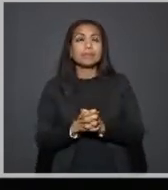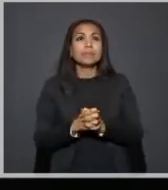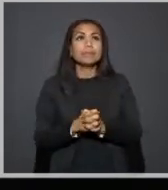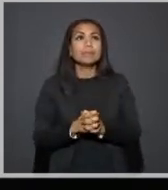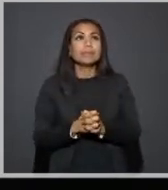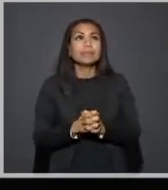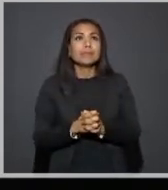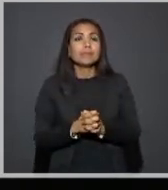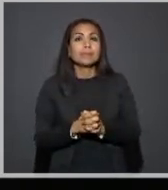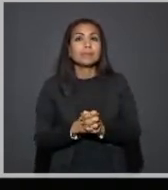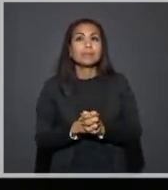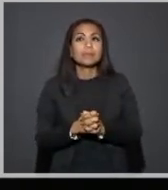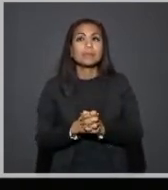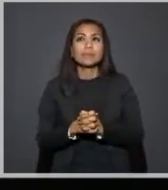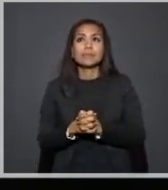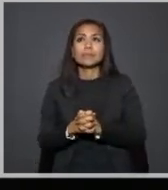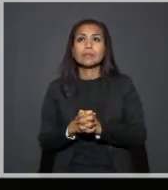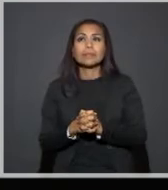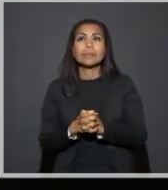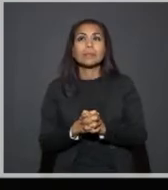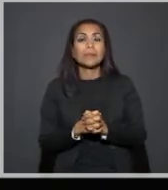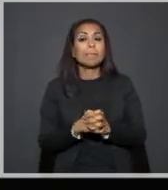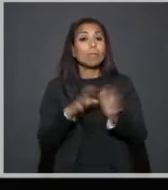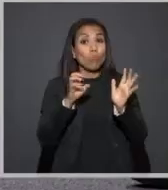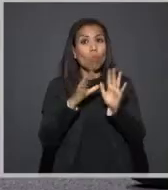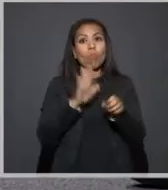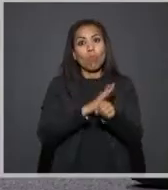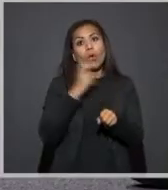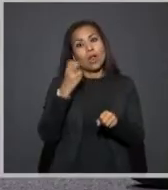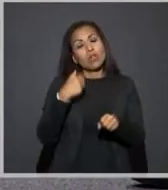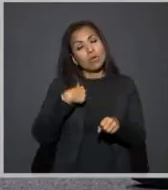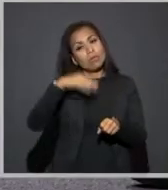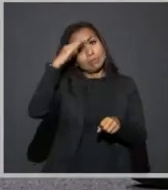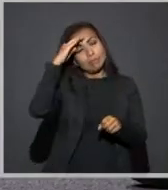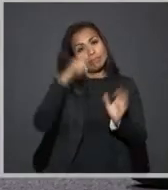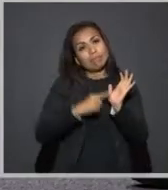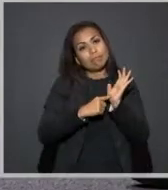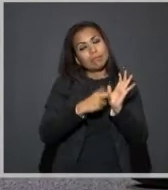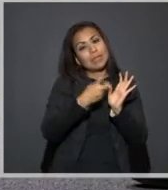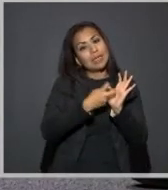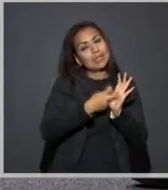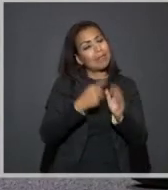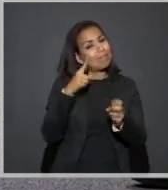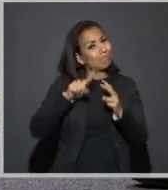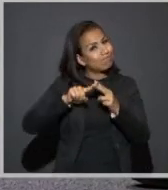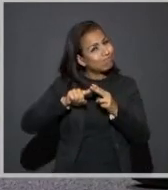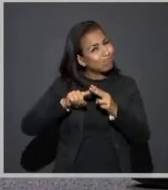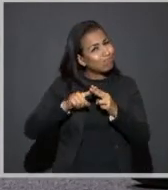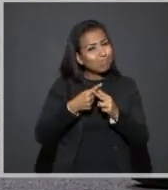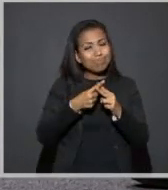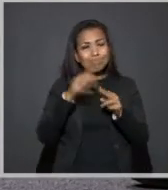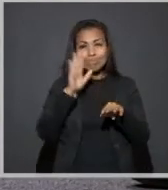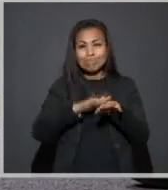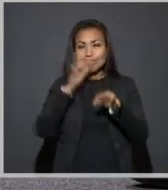expuse, de que el principal problema de México es la corrupción, lo puedo